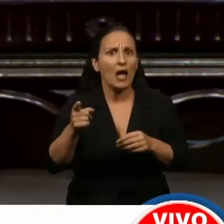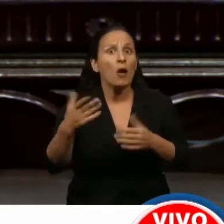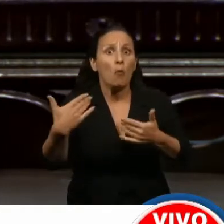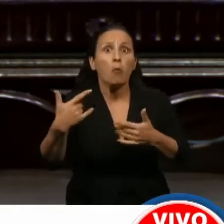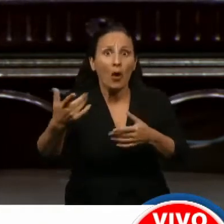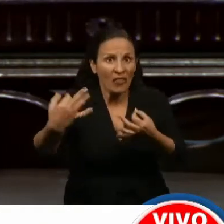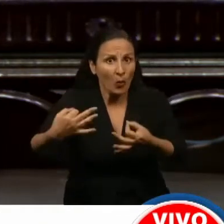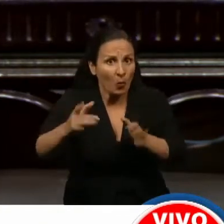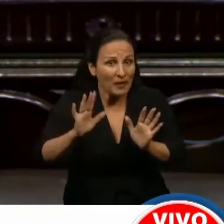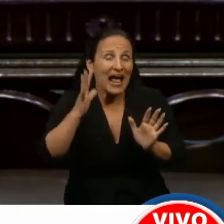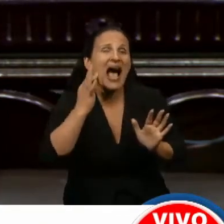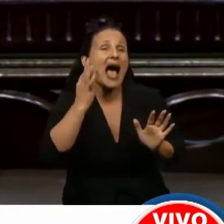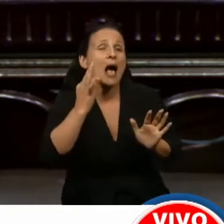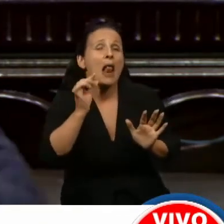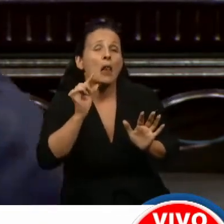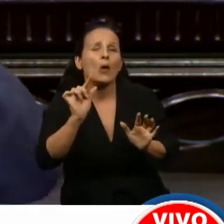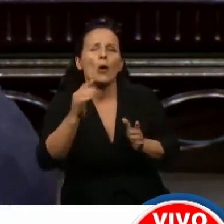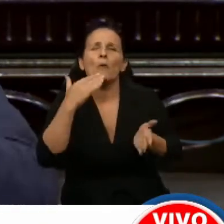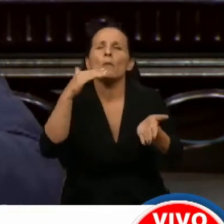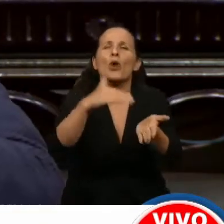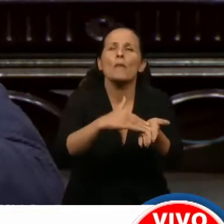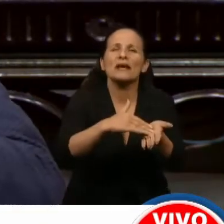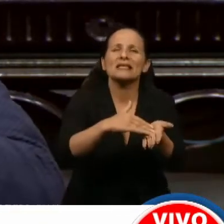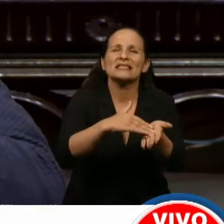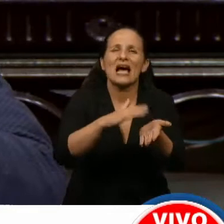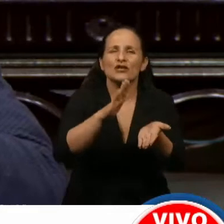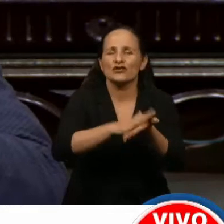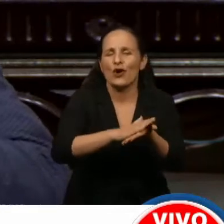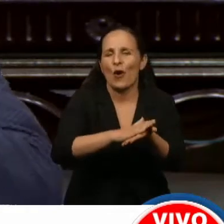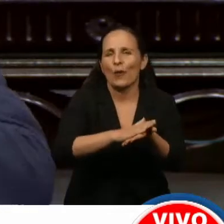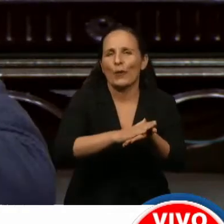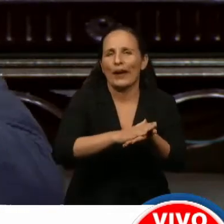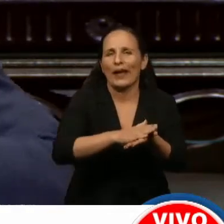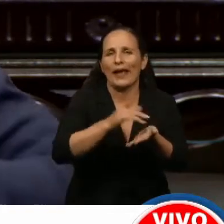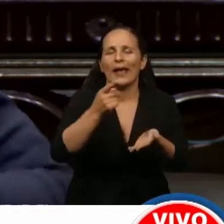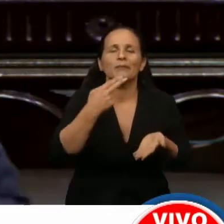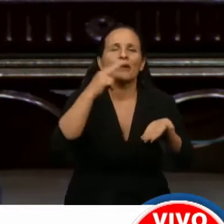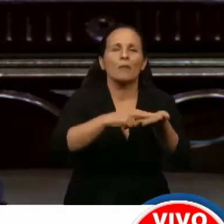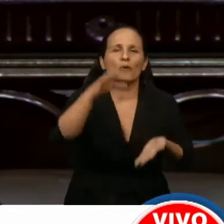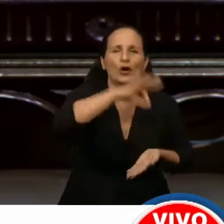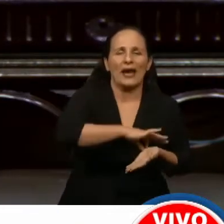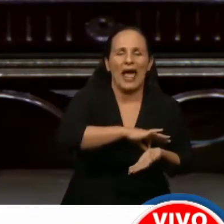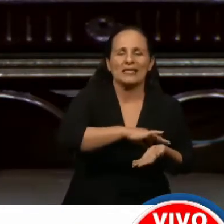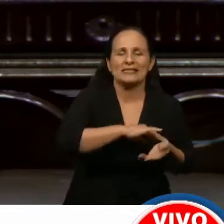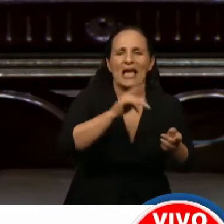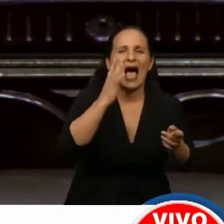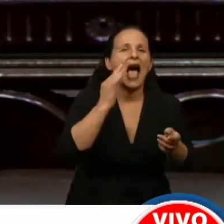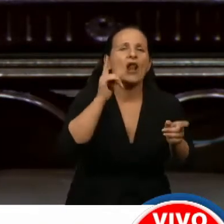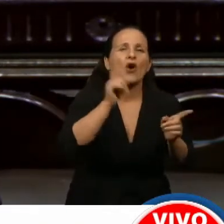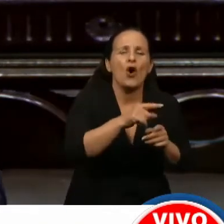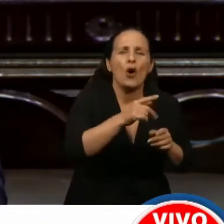cumplir en parte, aunque sea aquella promesa de la eliminación del aporte de ganancia de los trabajadores,